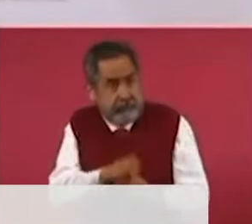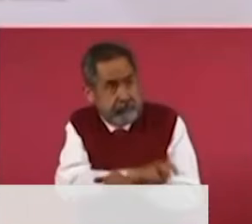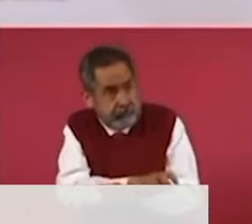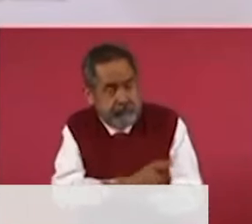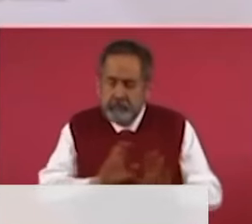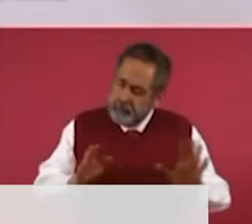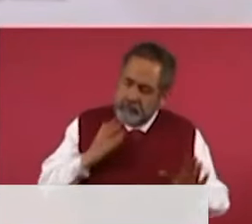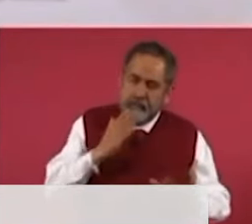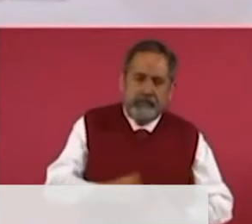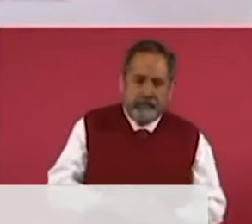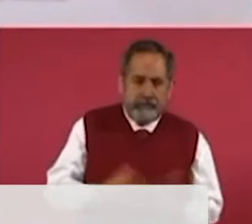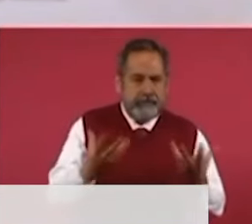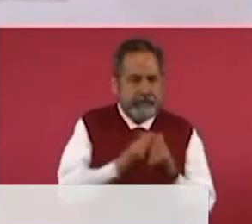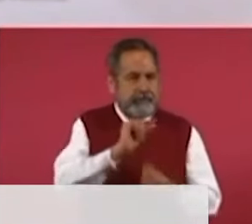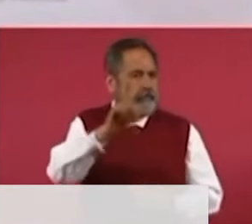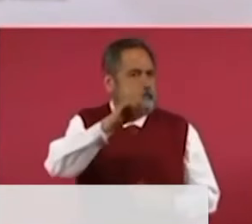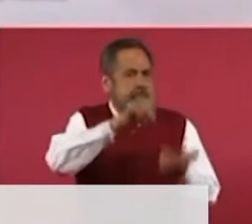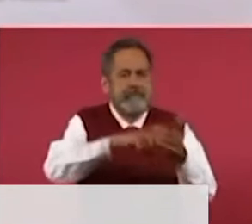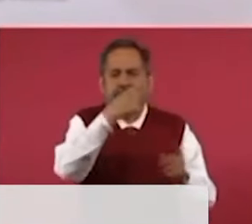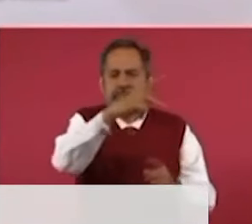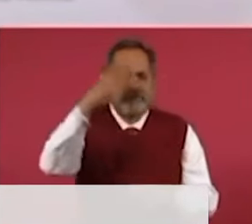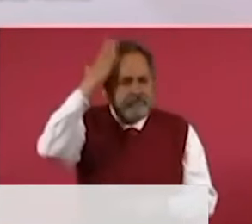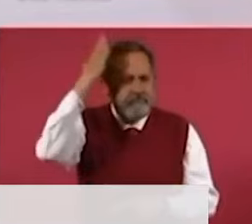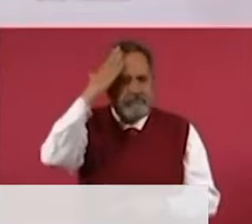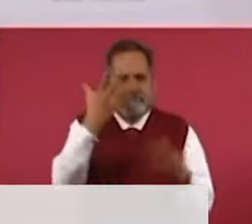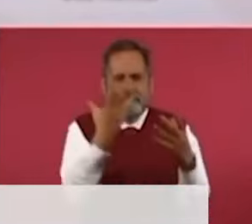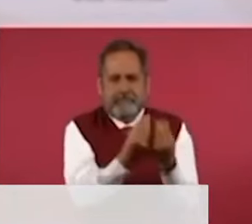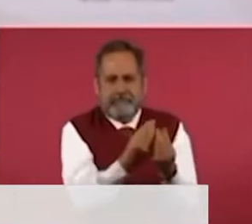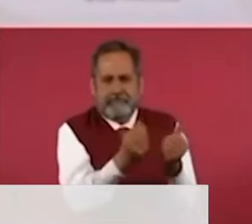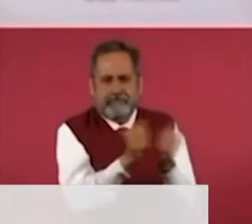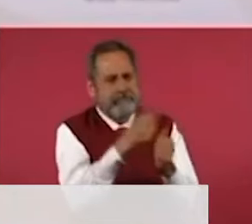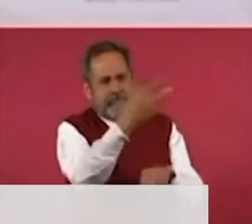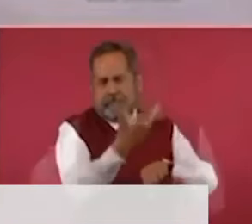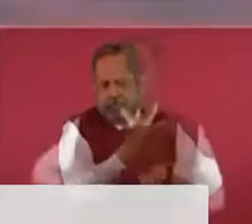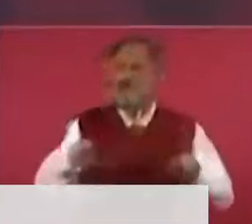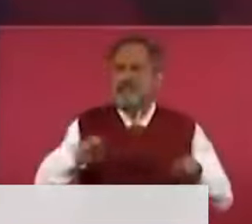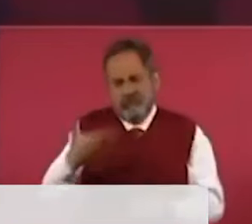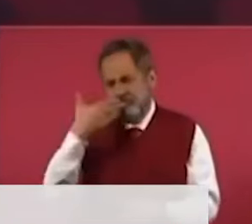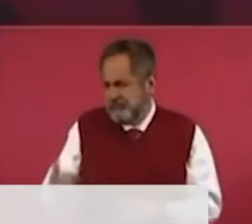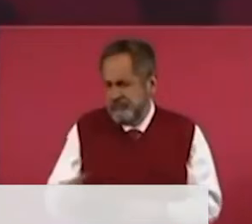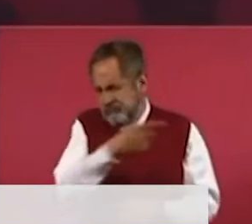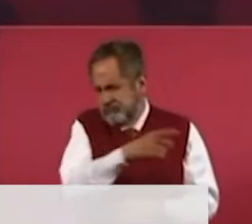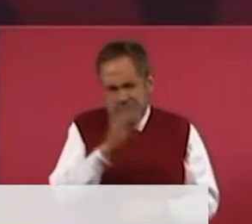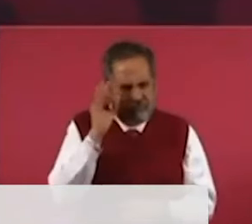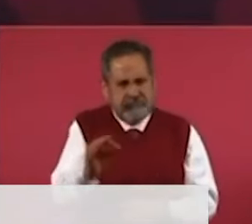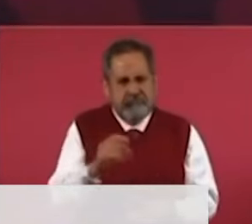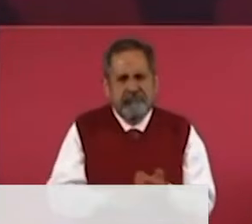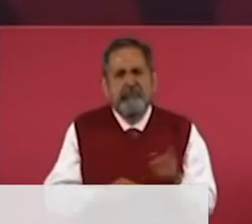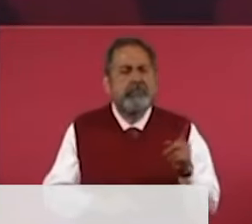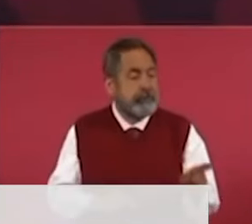las autoridades dirigentes de Estados Unidos. Ha tenido muy